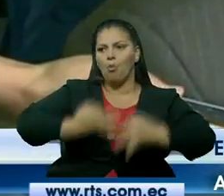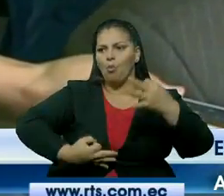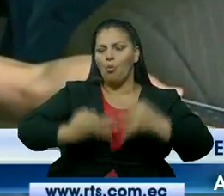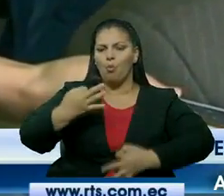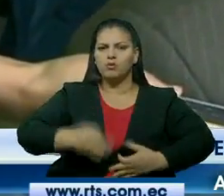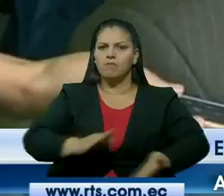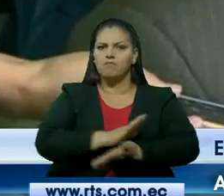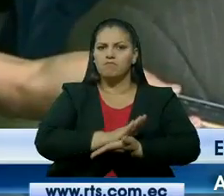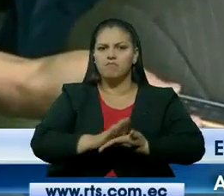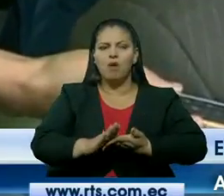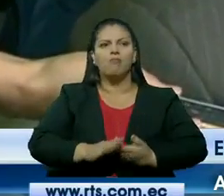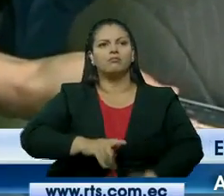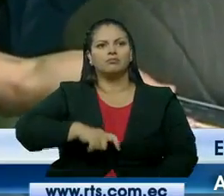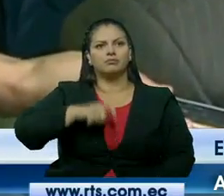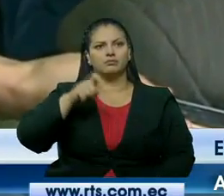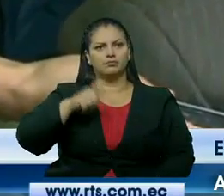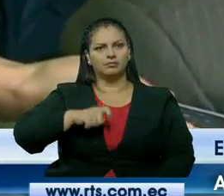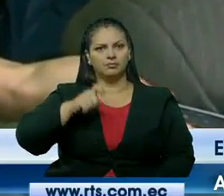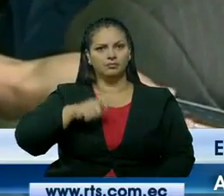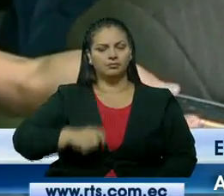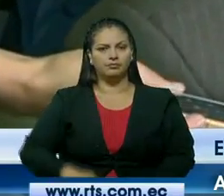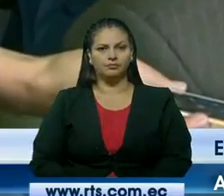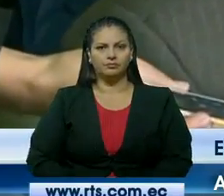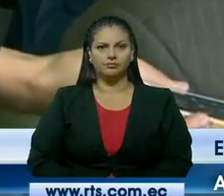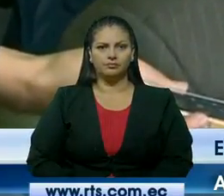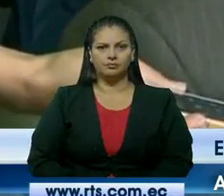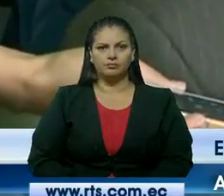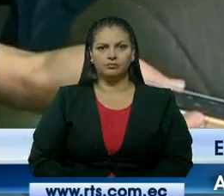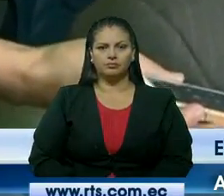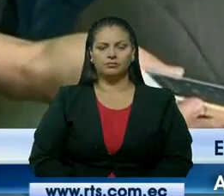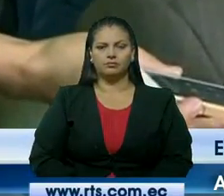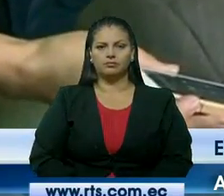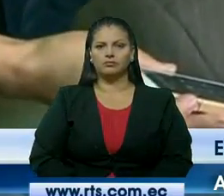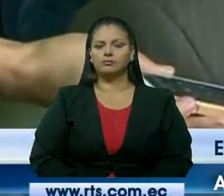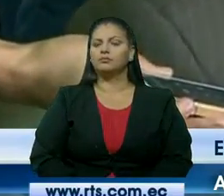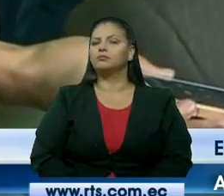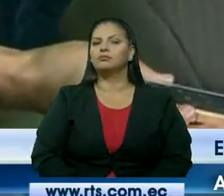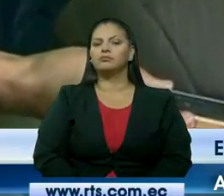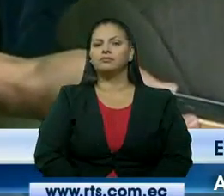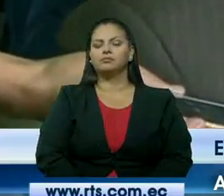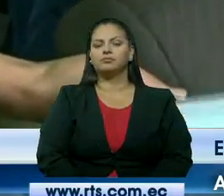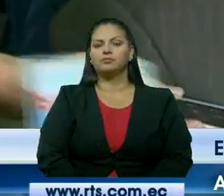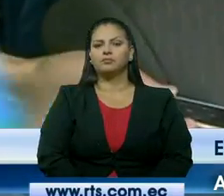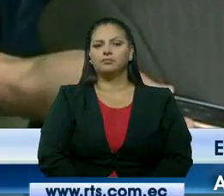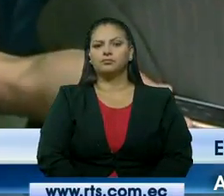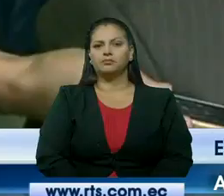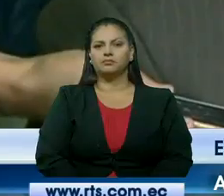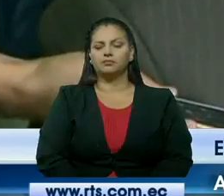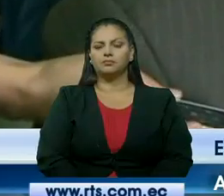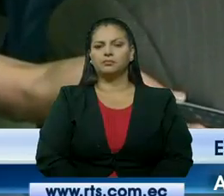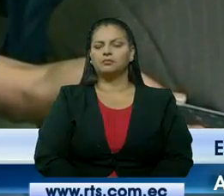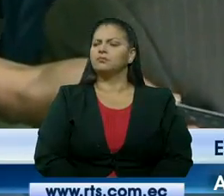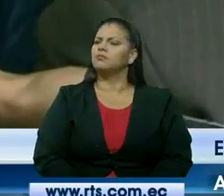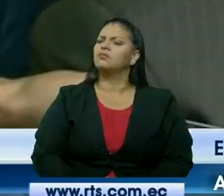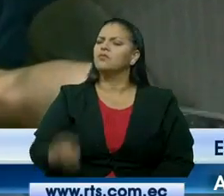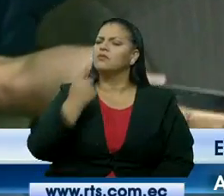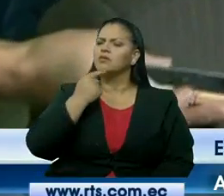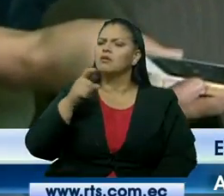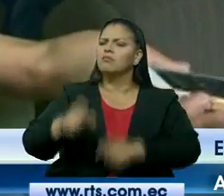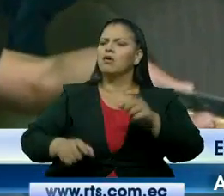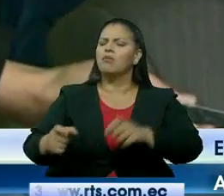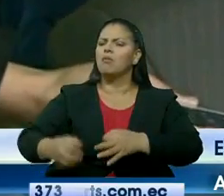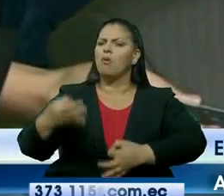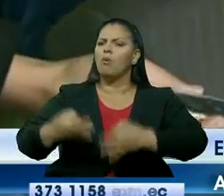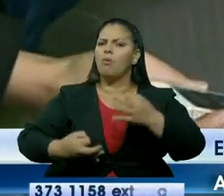de apelación, y eso no dura más de 10 días. Pero doctor, no, usted puede... también ha dicho que este es un golpe judicial, por otro lado, que